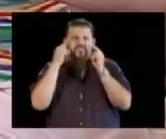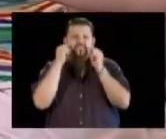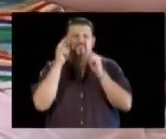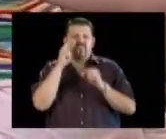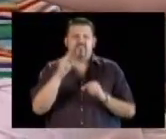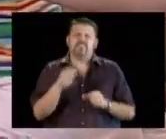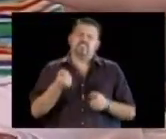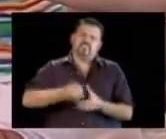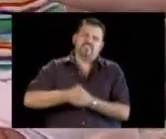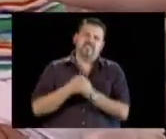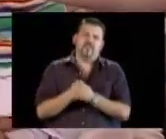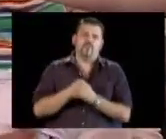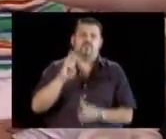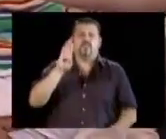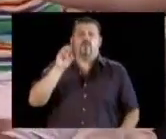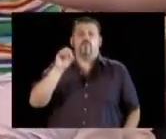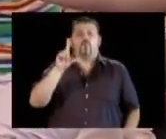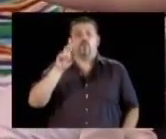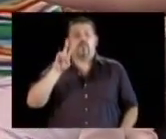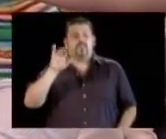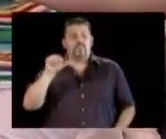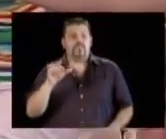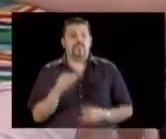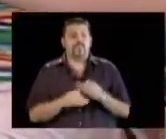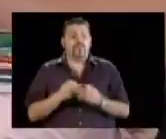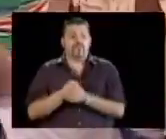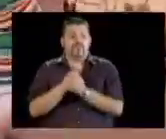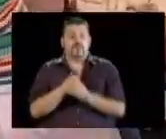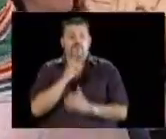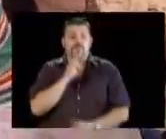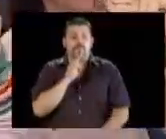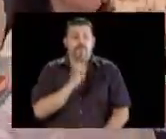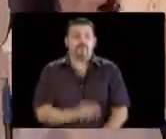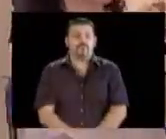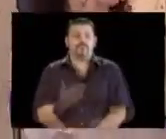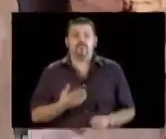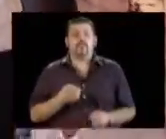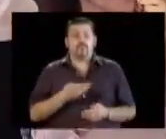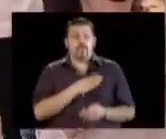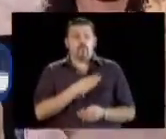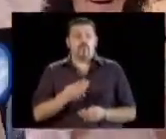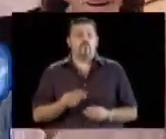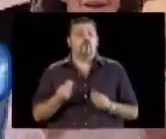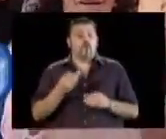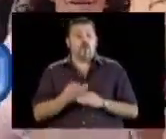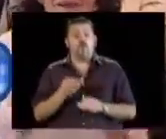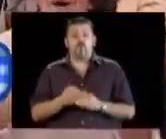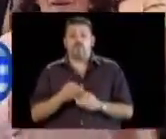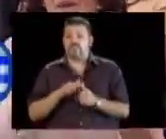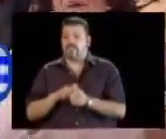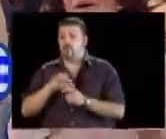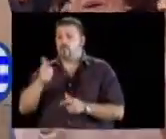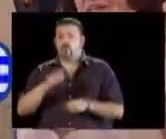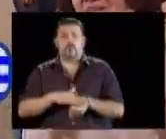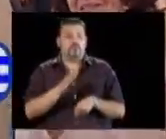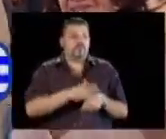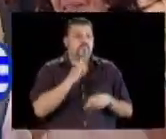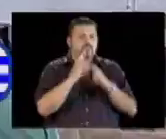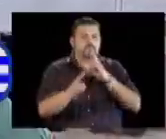para Bolivia, para mi mamá. Bueno, y ahorita continuamos con más resultados, pero